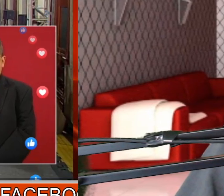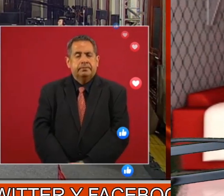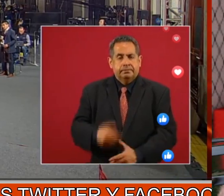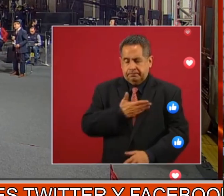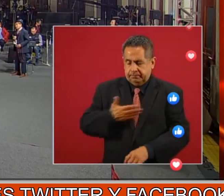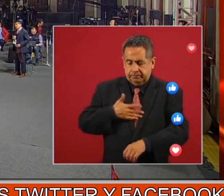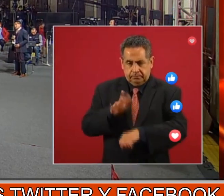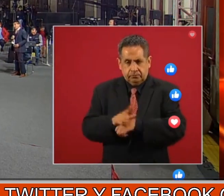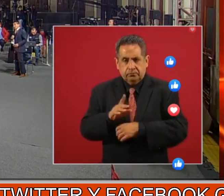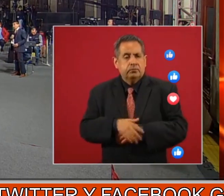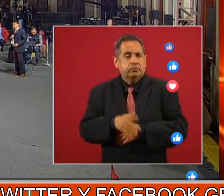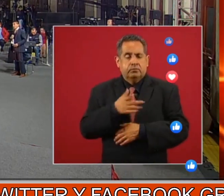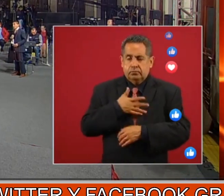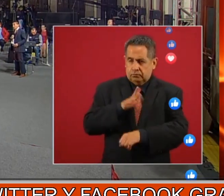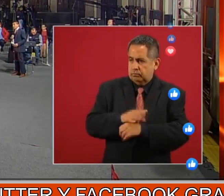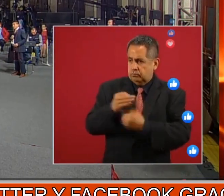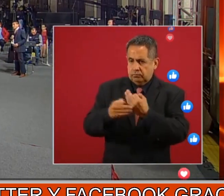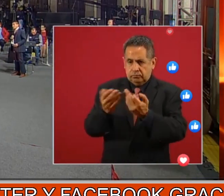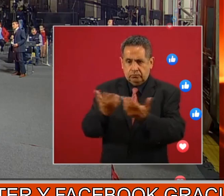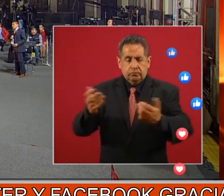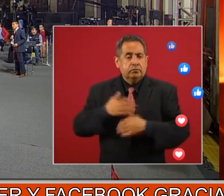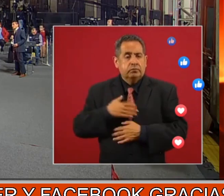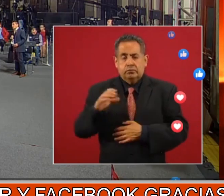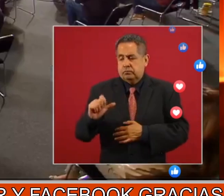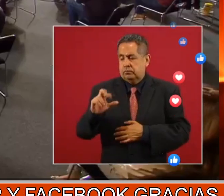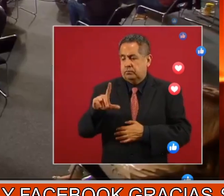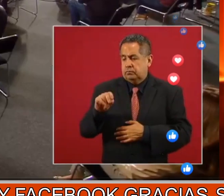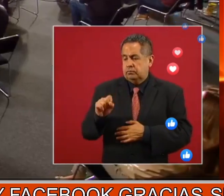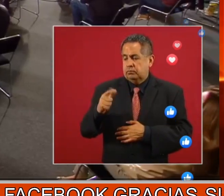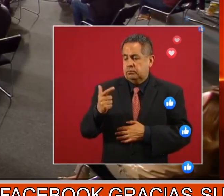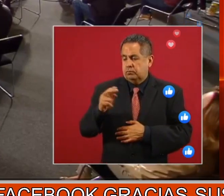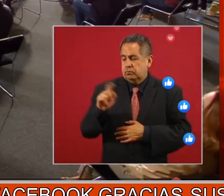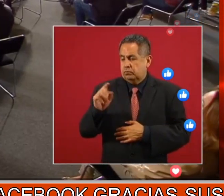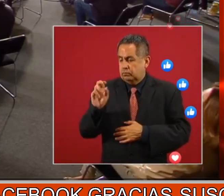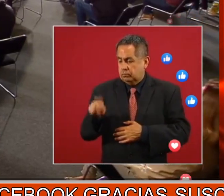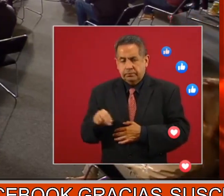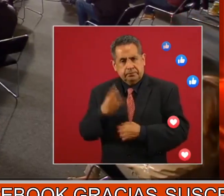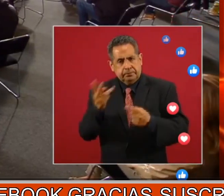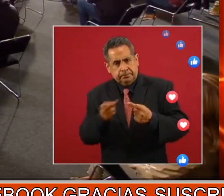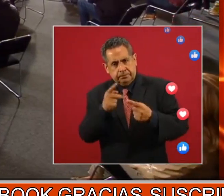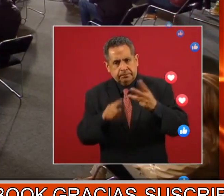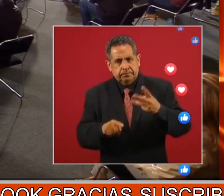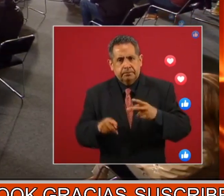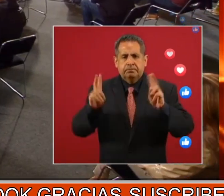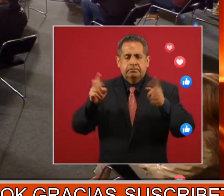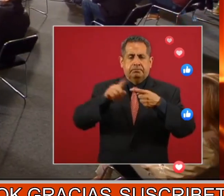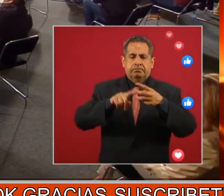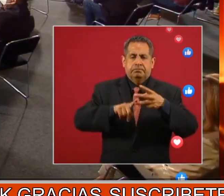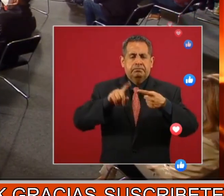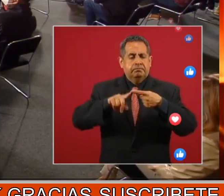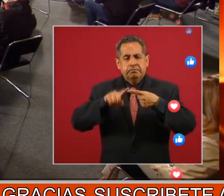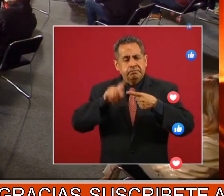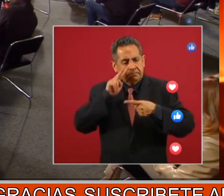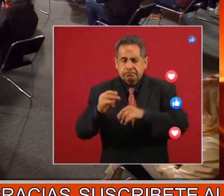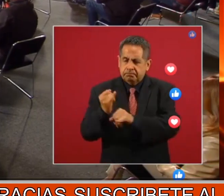está? Buenos días. Buenos días a sus colaboradores. Carlos Guzmán de ABA Noticias. Tres preguntas. La primera, con relación al tema, estábamos viendo en redes